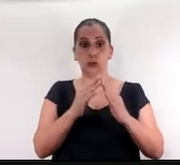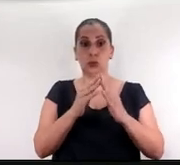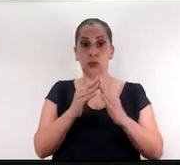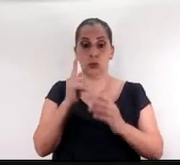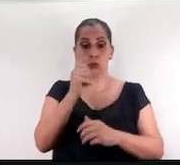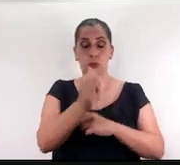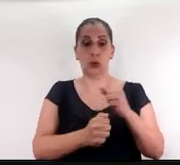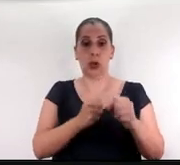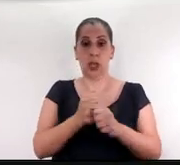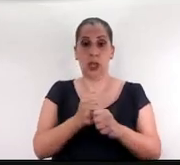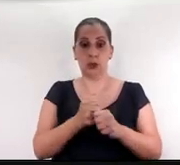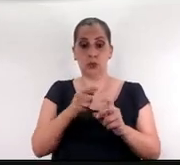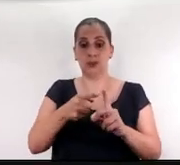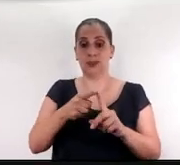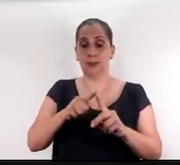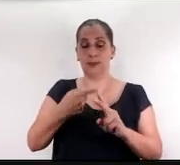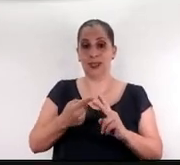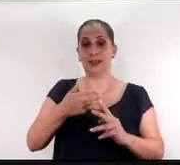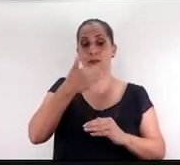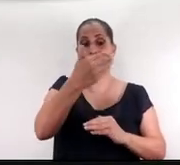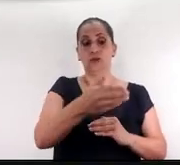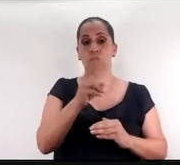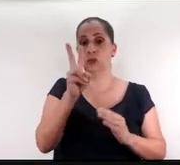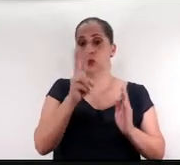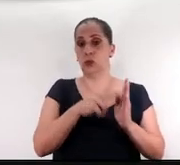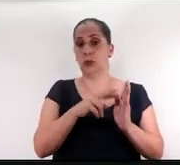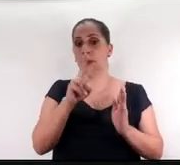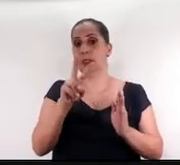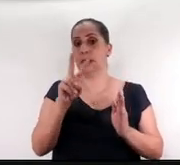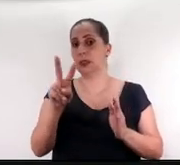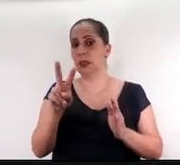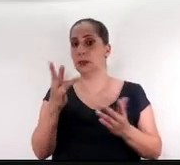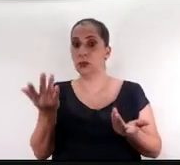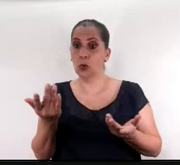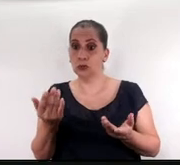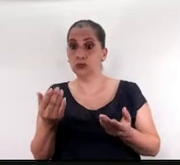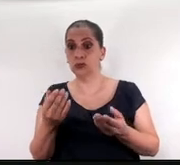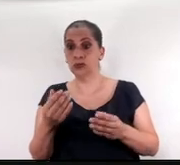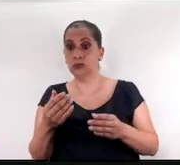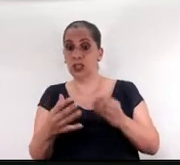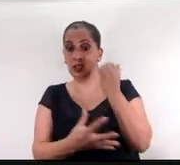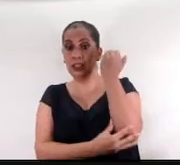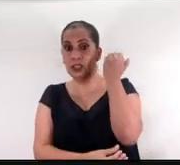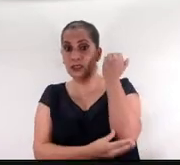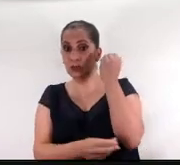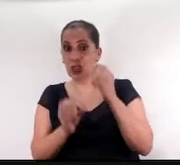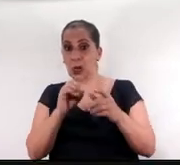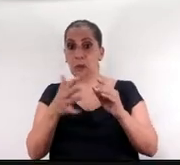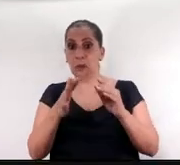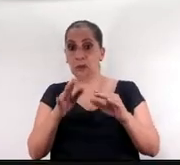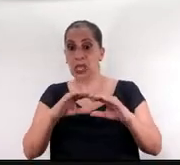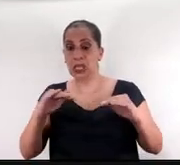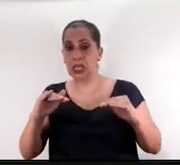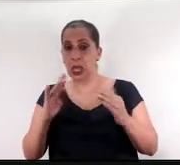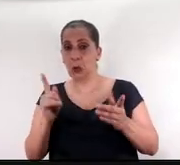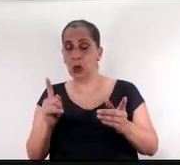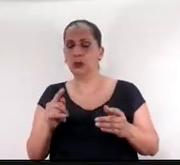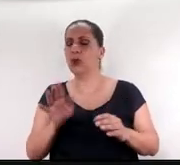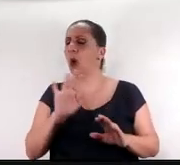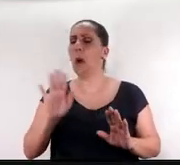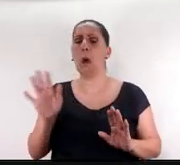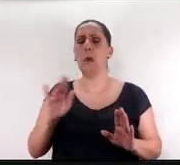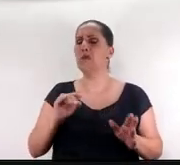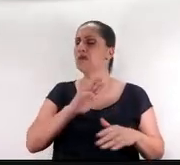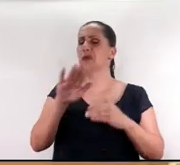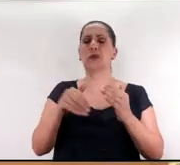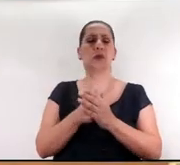a partir del año 2023. ¿Serán de interés social, clase media? Es de todo. De todo tipo, sí. No